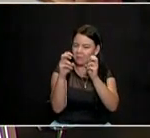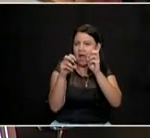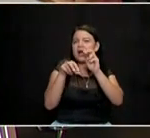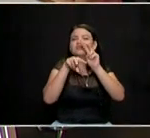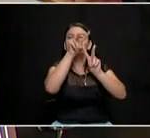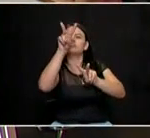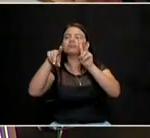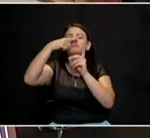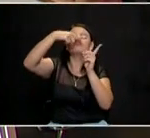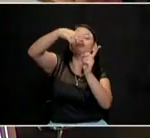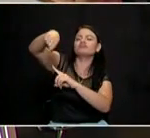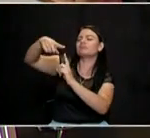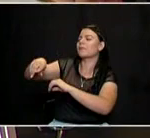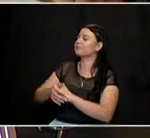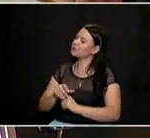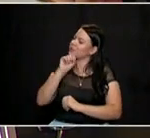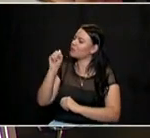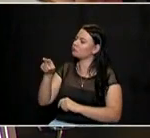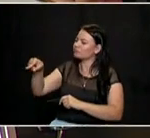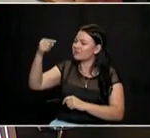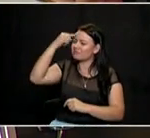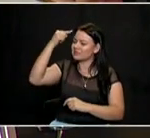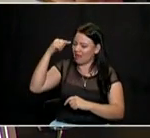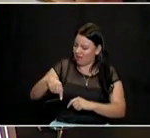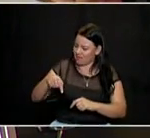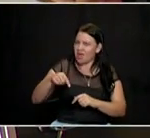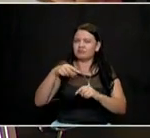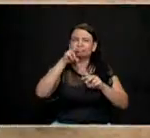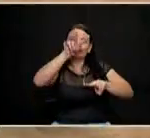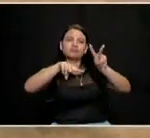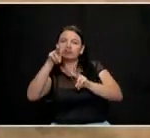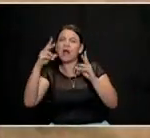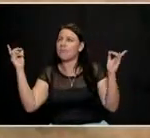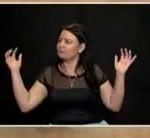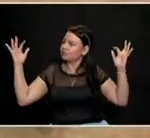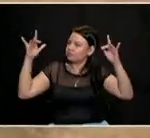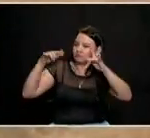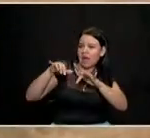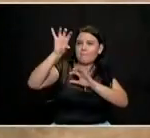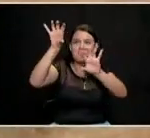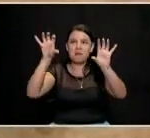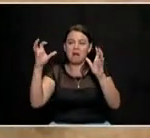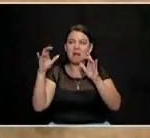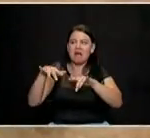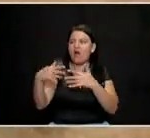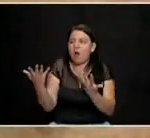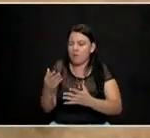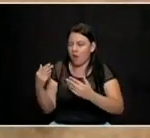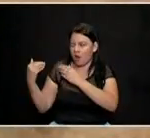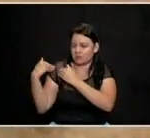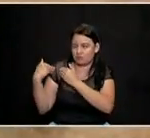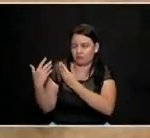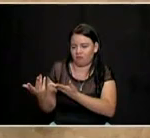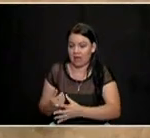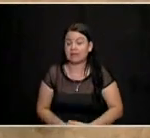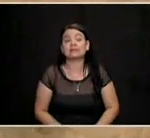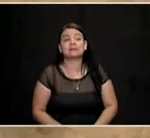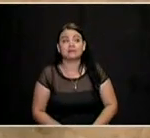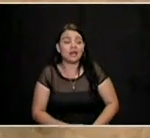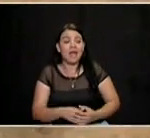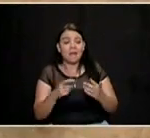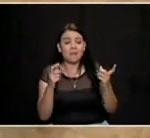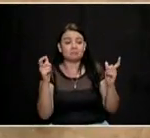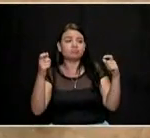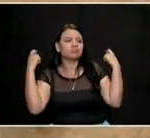para mantener ese turismo de forma responsable bueno hay que seguir con la promoción del turismo sano del